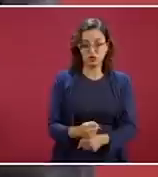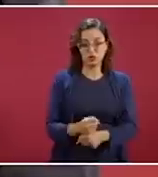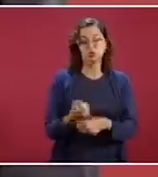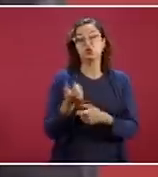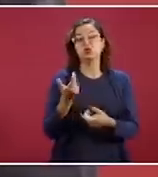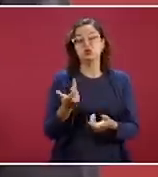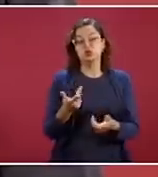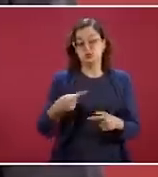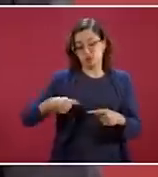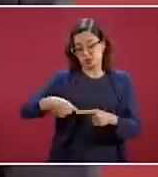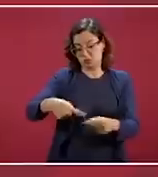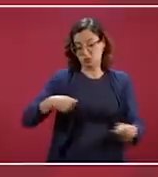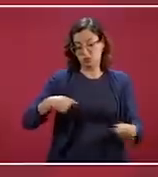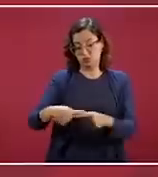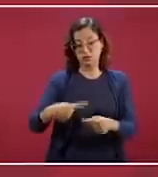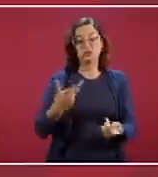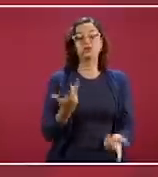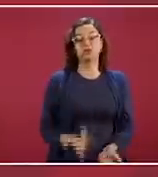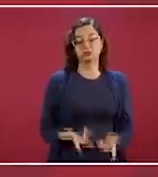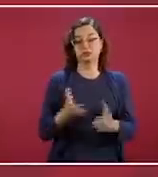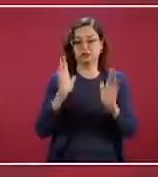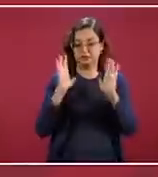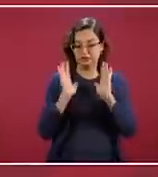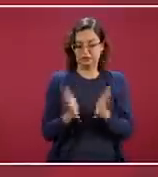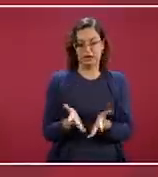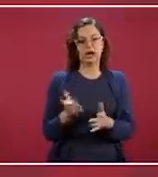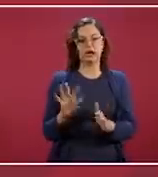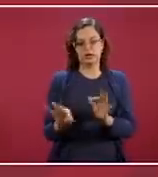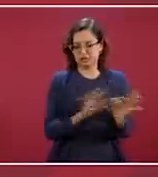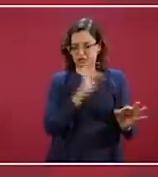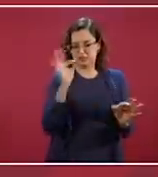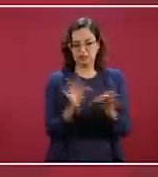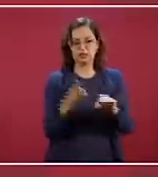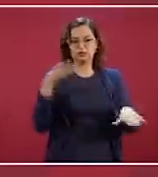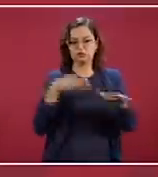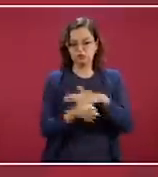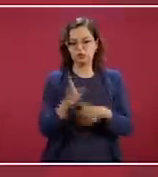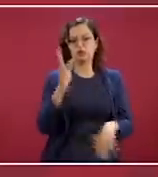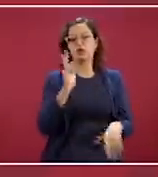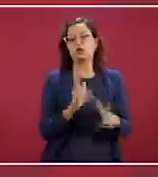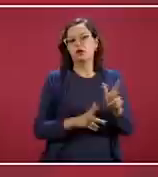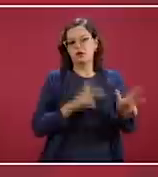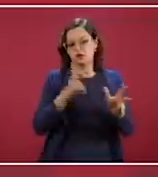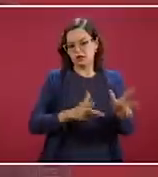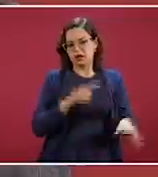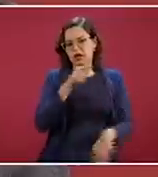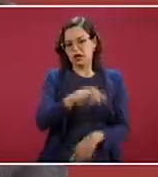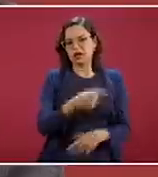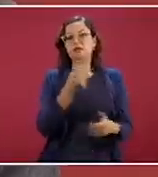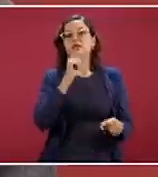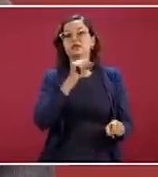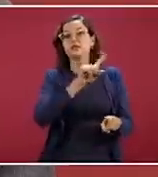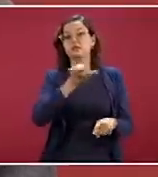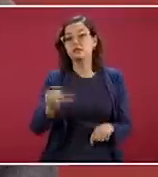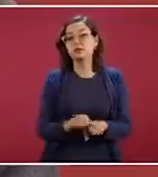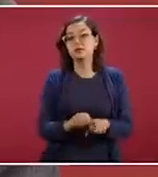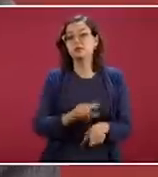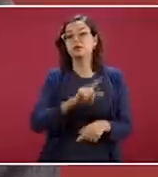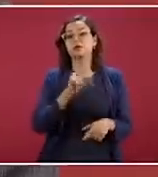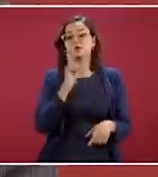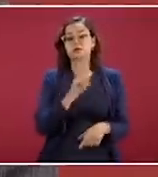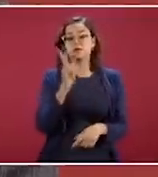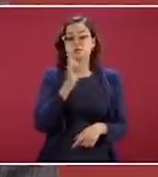tren y ya estén los primeros viajes de prueba. Y así en cada